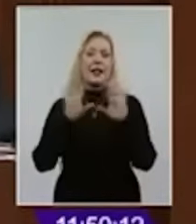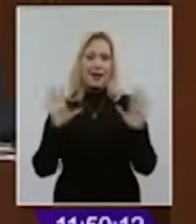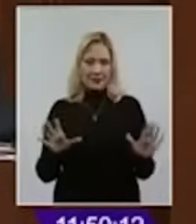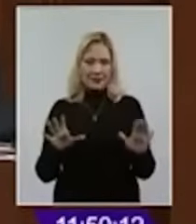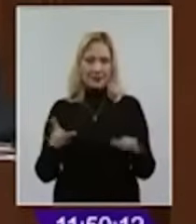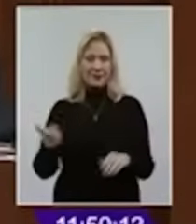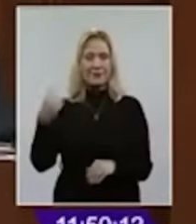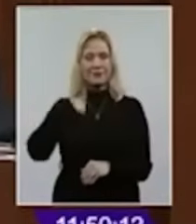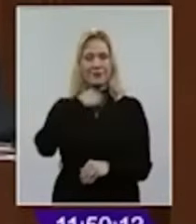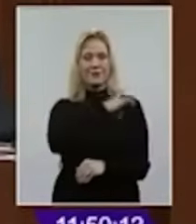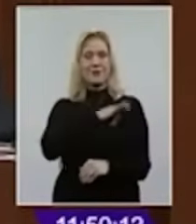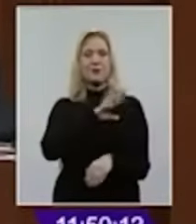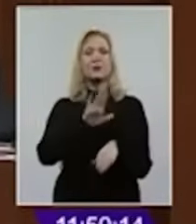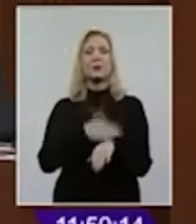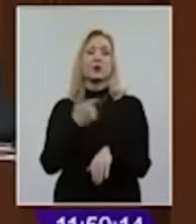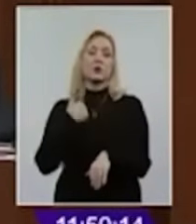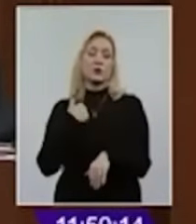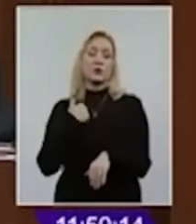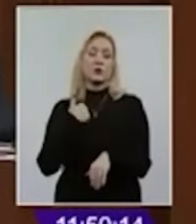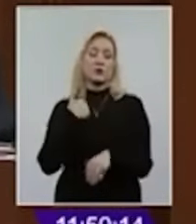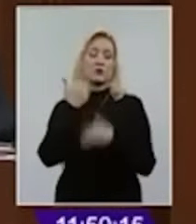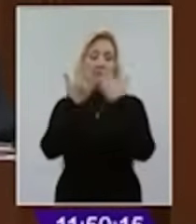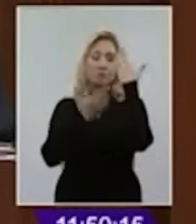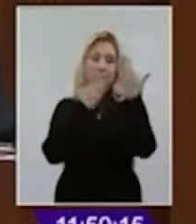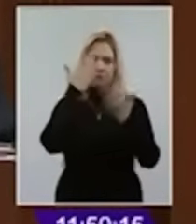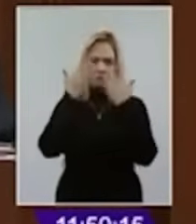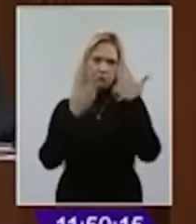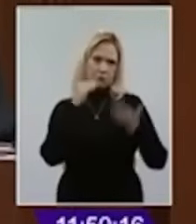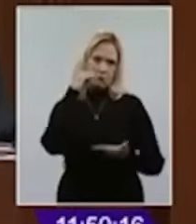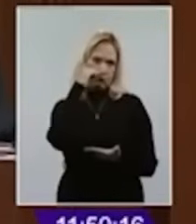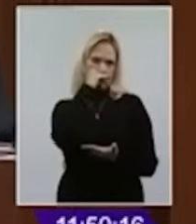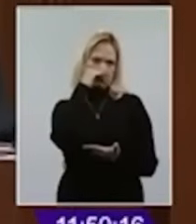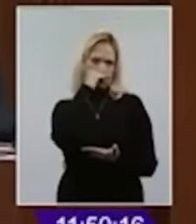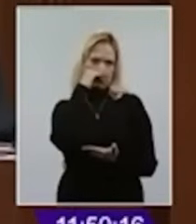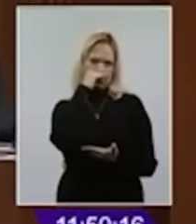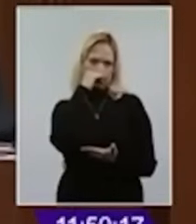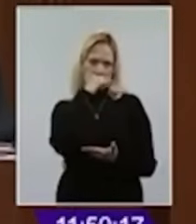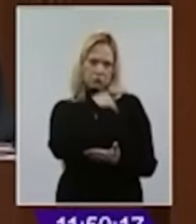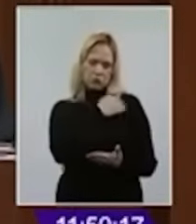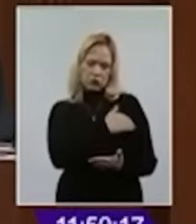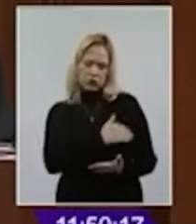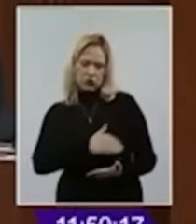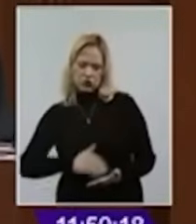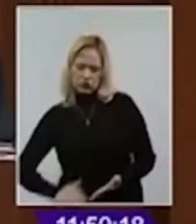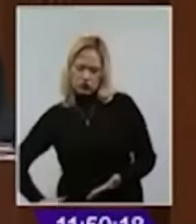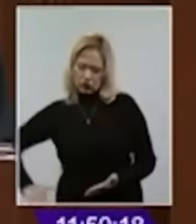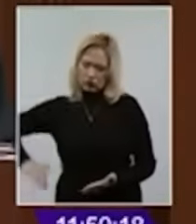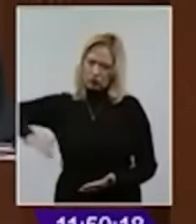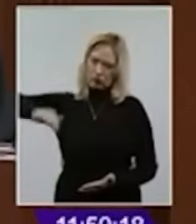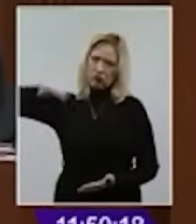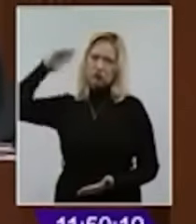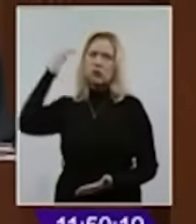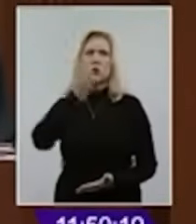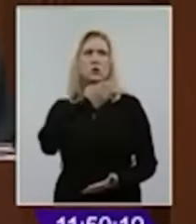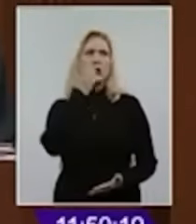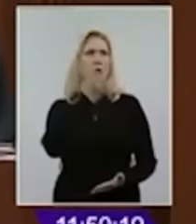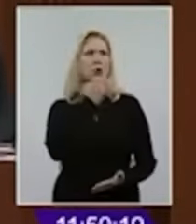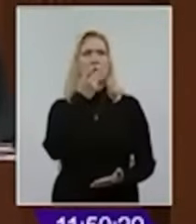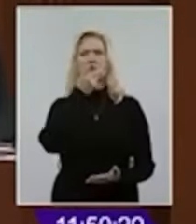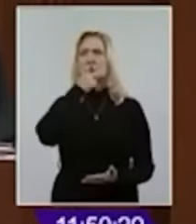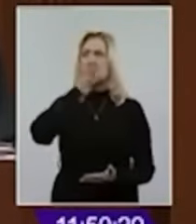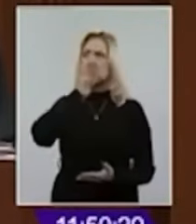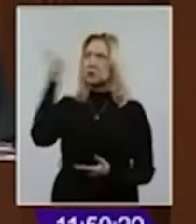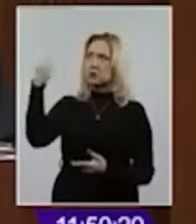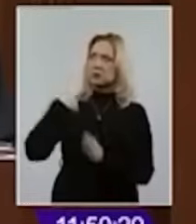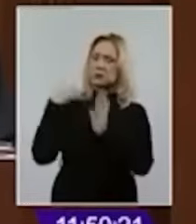producto de la educación pública y gratuita, en gran parte, de la formación y cultura que mis padres me dieron, con todo